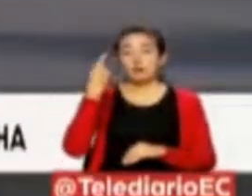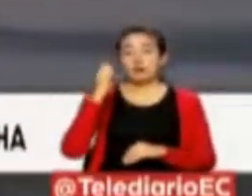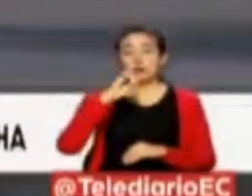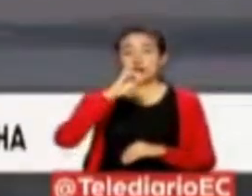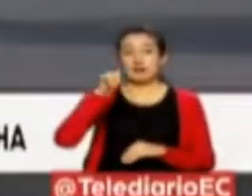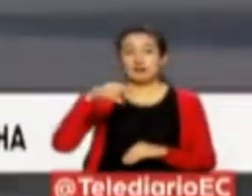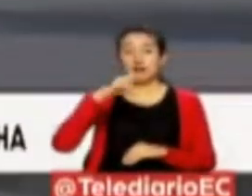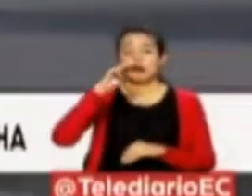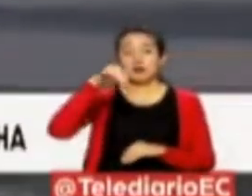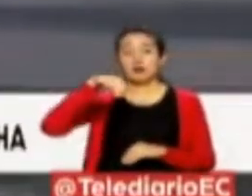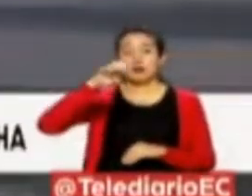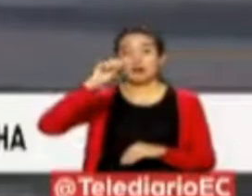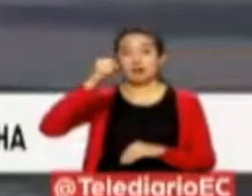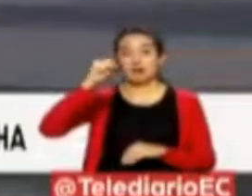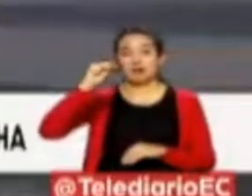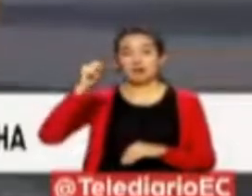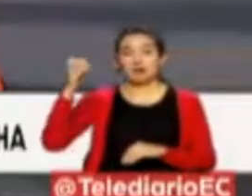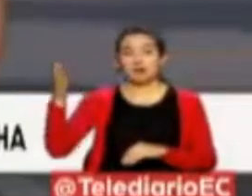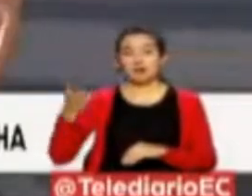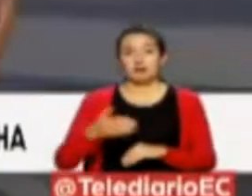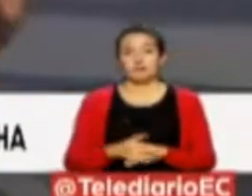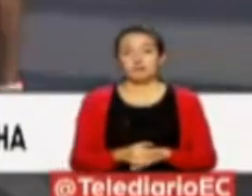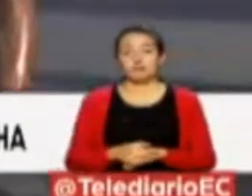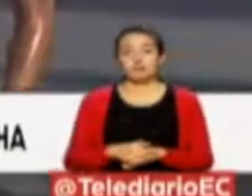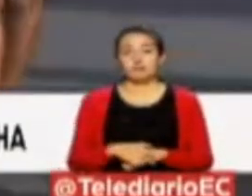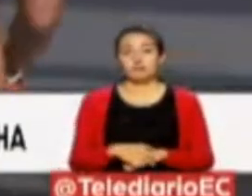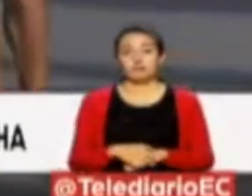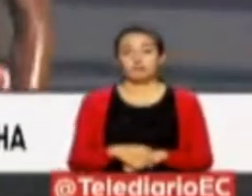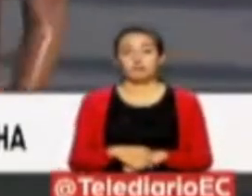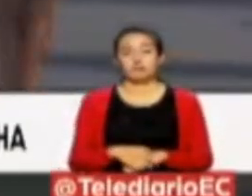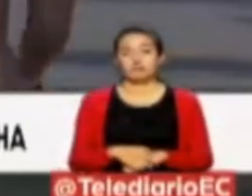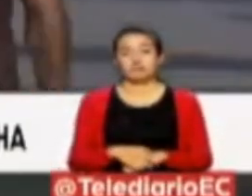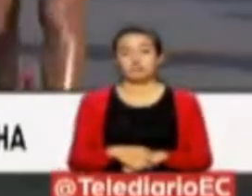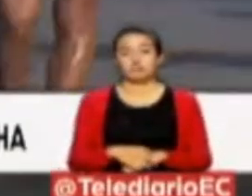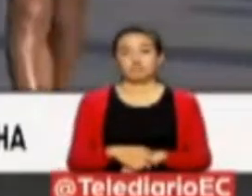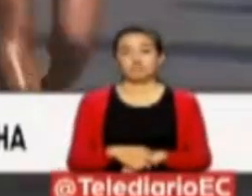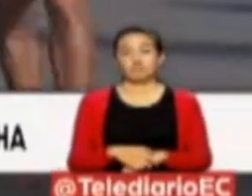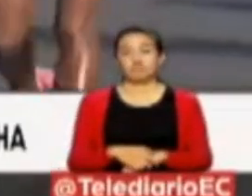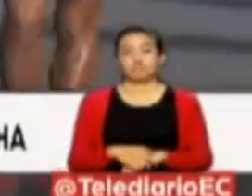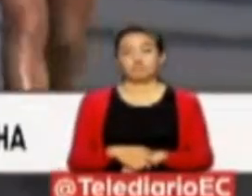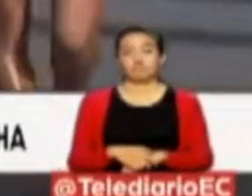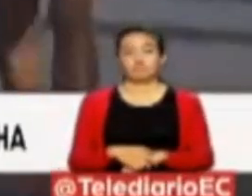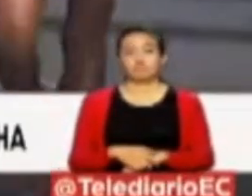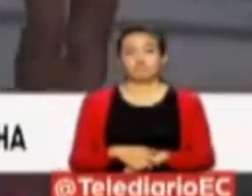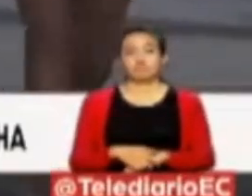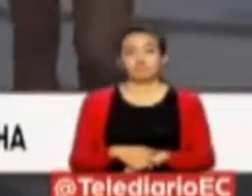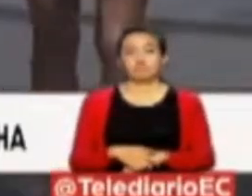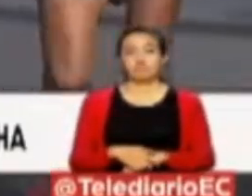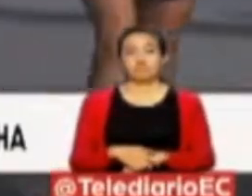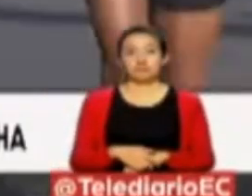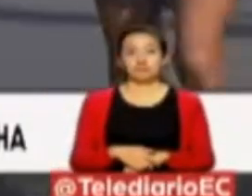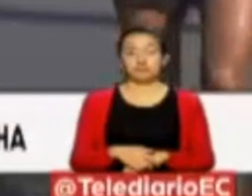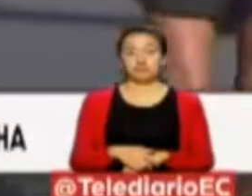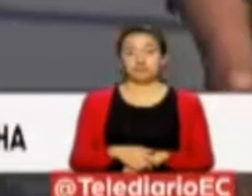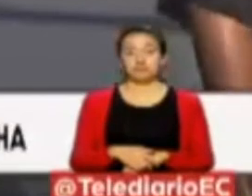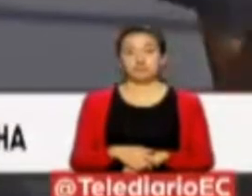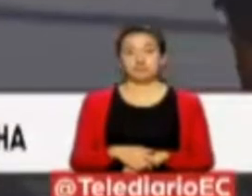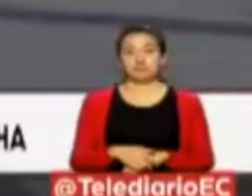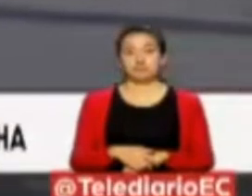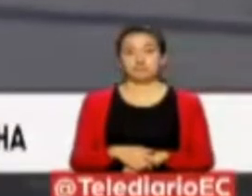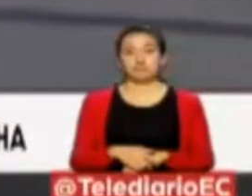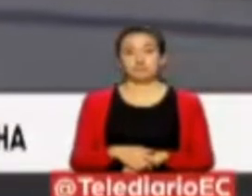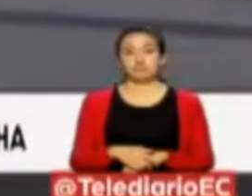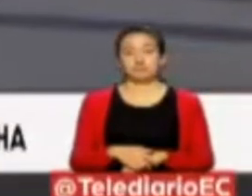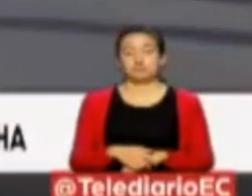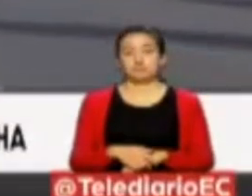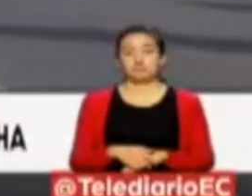aurelio rendón villegas y así en su paso entonces los deportistas tanto el boliviano